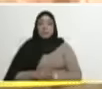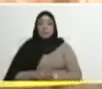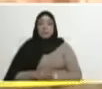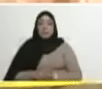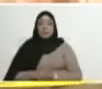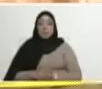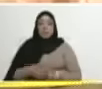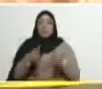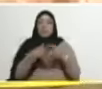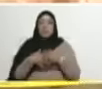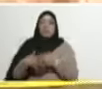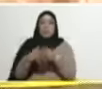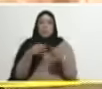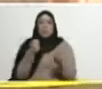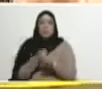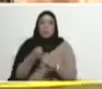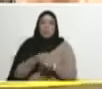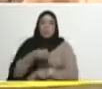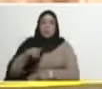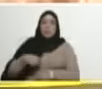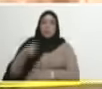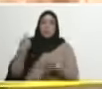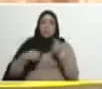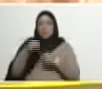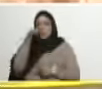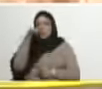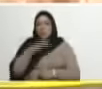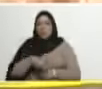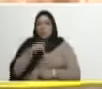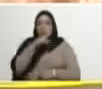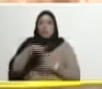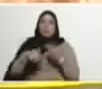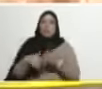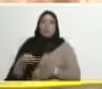Con su bendita doctrina Monroe